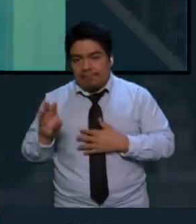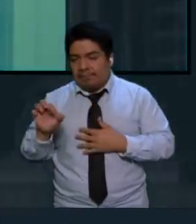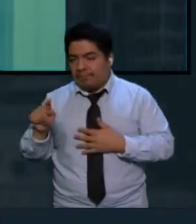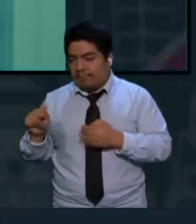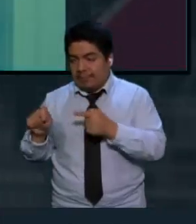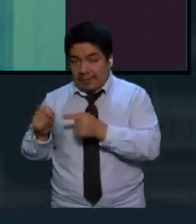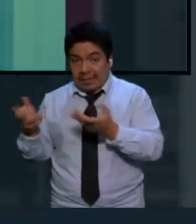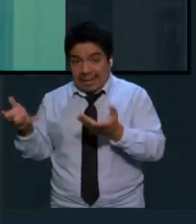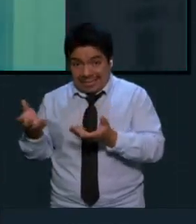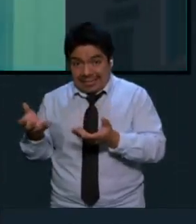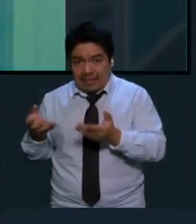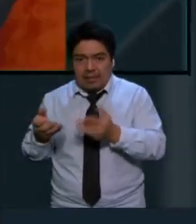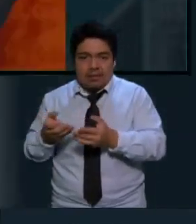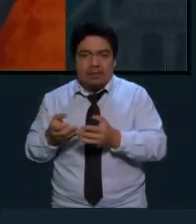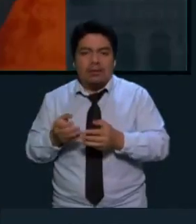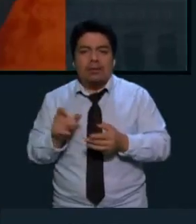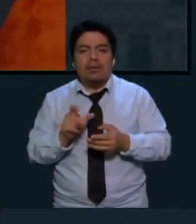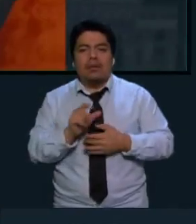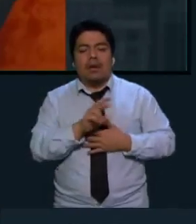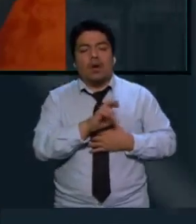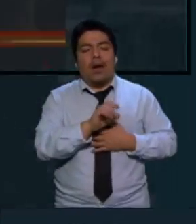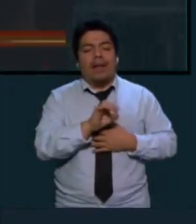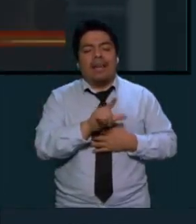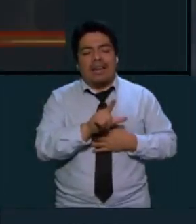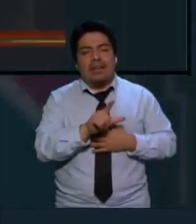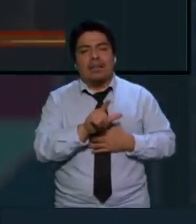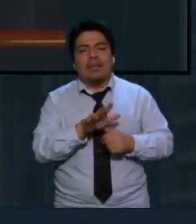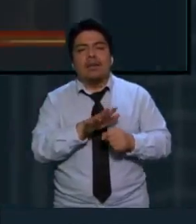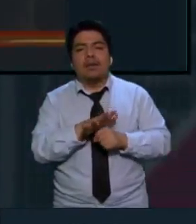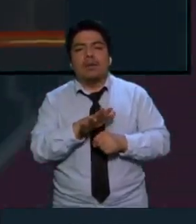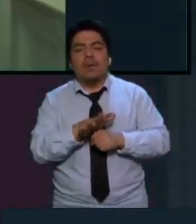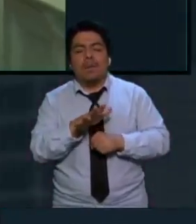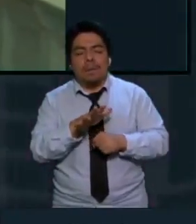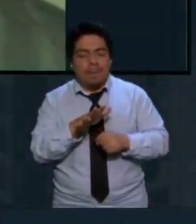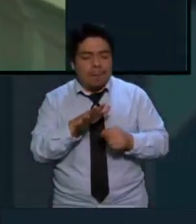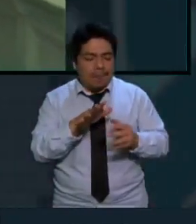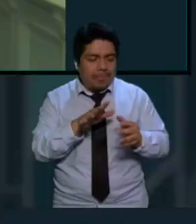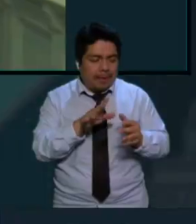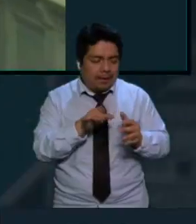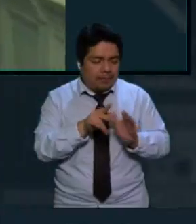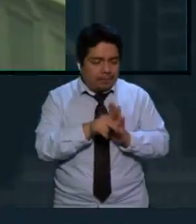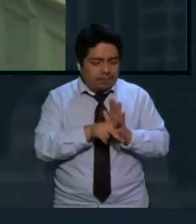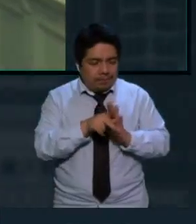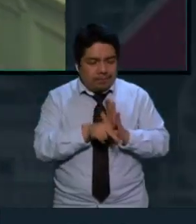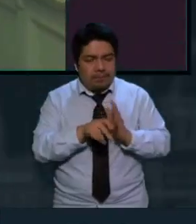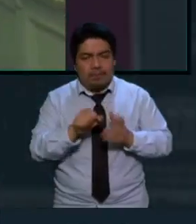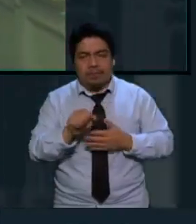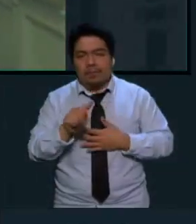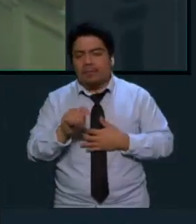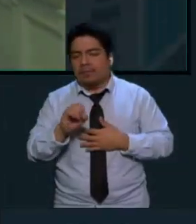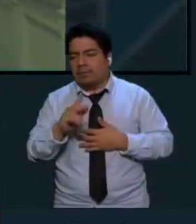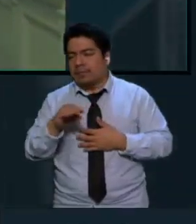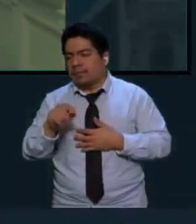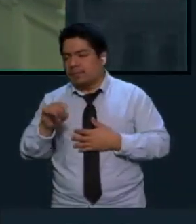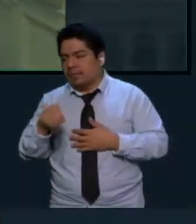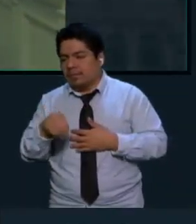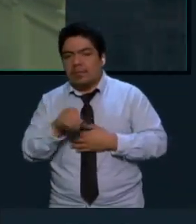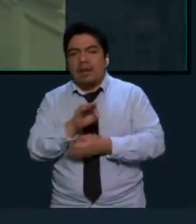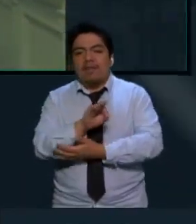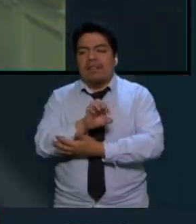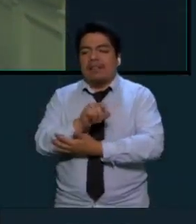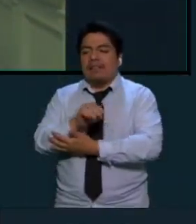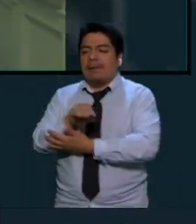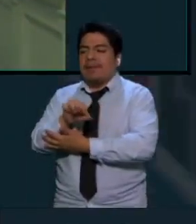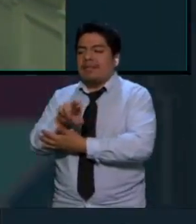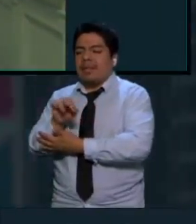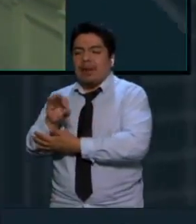Anderson de Roald Dahl fue en esta película de stop motion de Fantastic Mr. Fox,